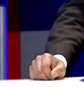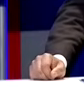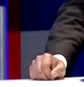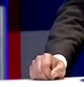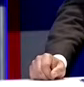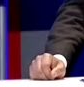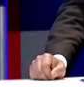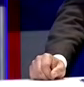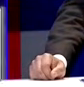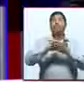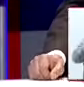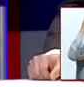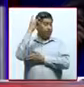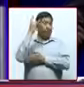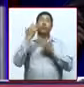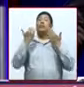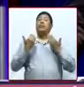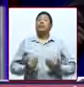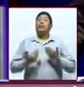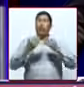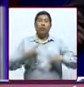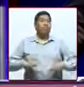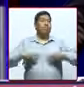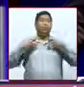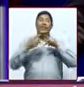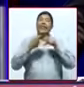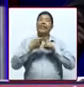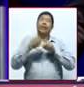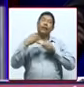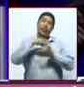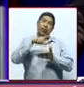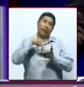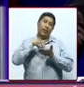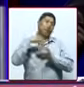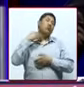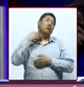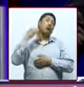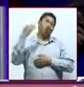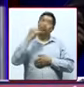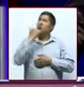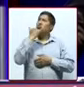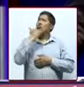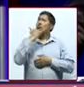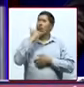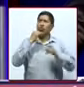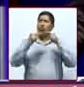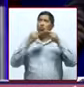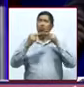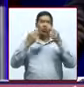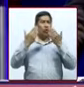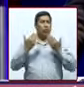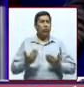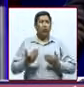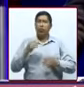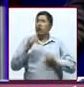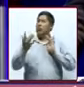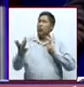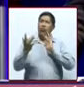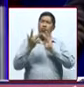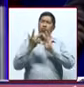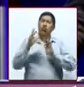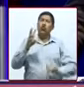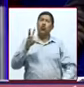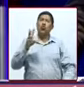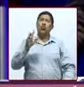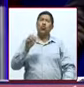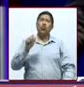Amigos en todo el país, buenas noches. Comenzamos en vivo desde la Asamblea Legislativa Plurinacional. ¿Qué es lo que hace noticia en el lugar? Walter Ocio nos explica